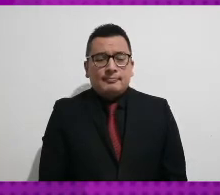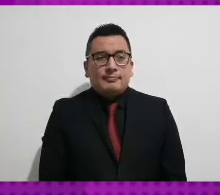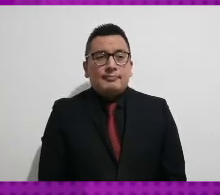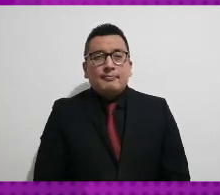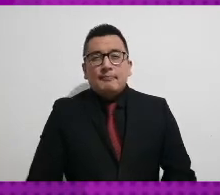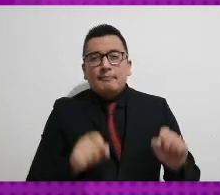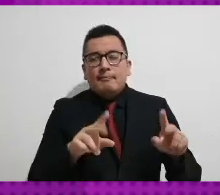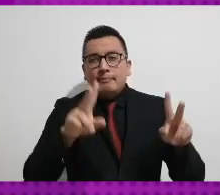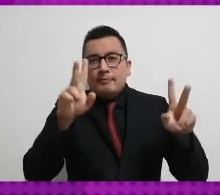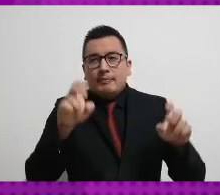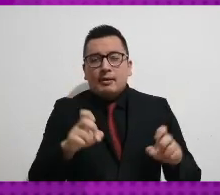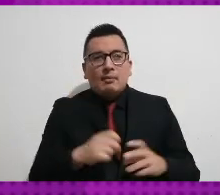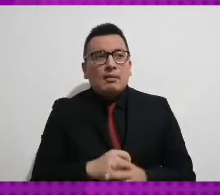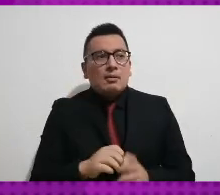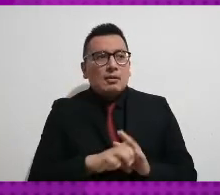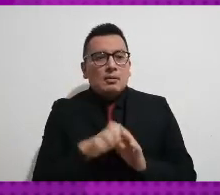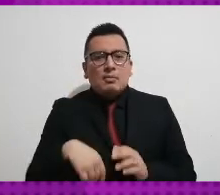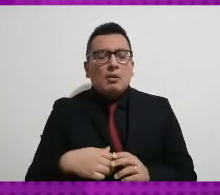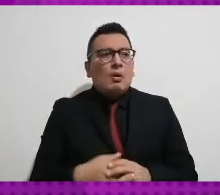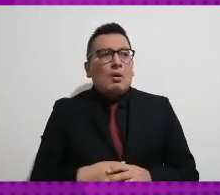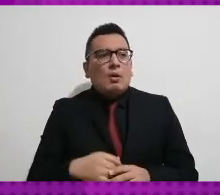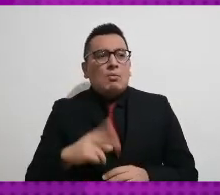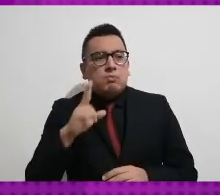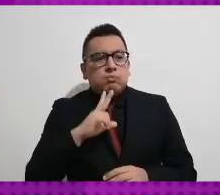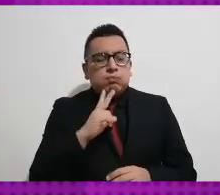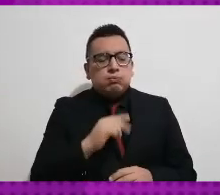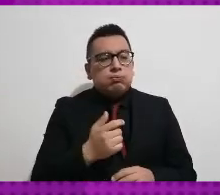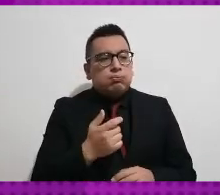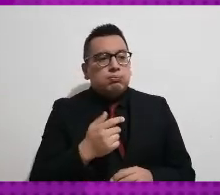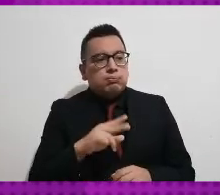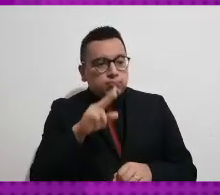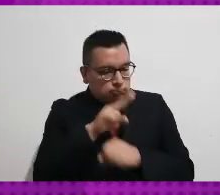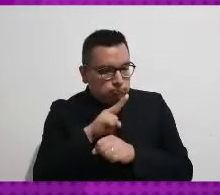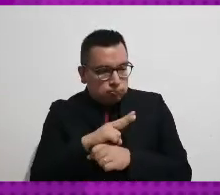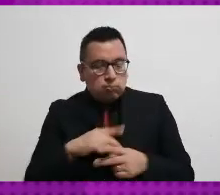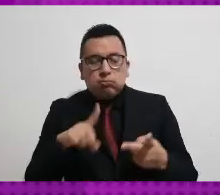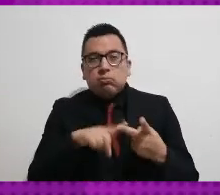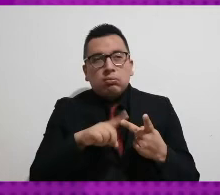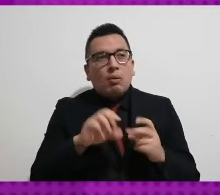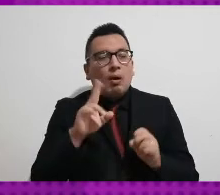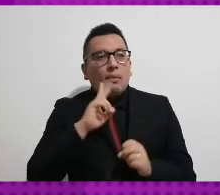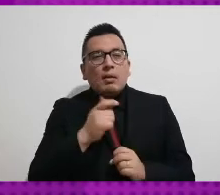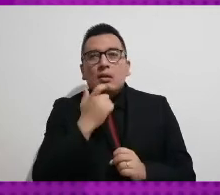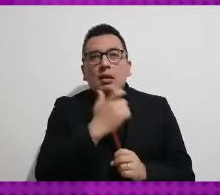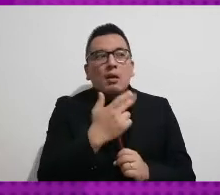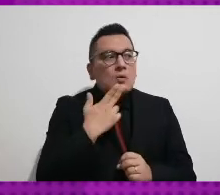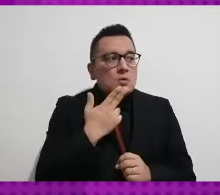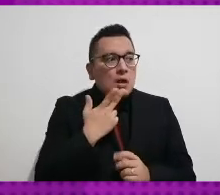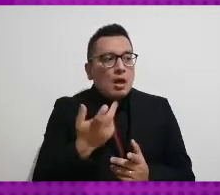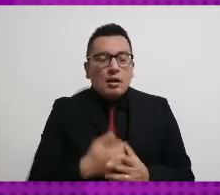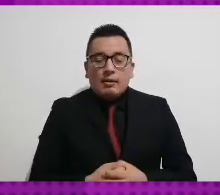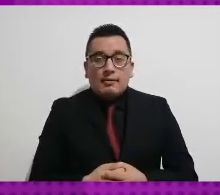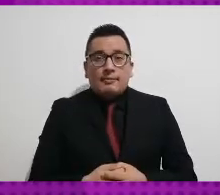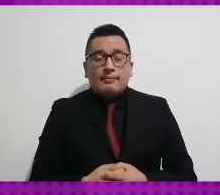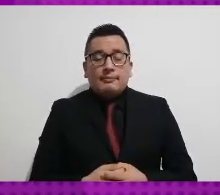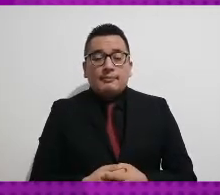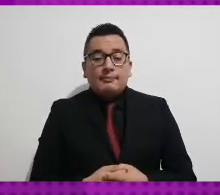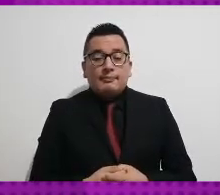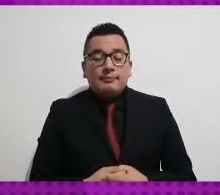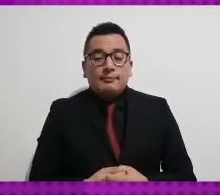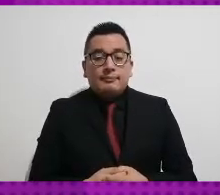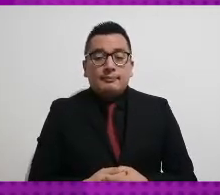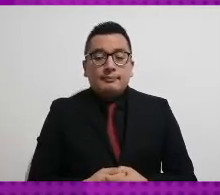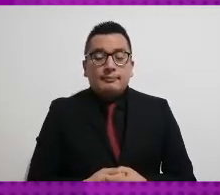manera recibimos temas de auditoría, uso de presupuesto, etcétera, etcétera. Es lo que normalmente recibimos. Como